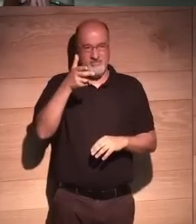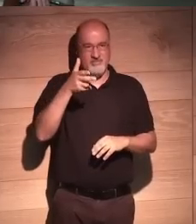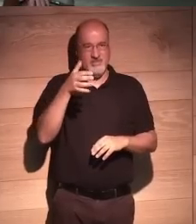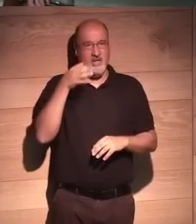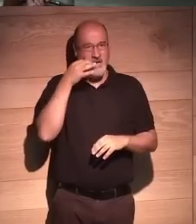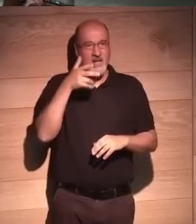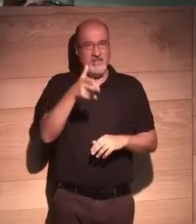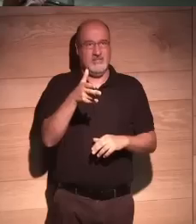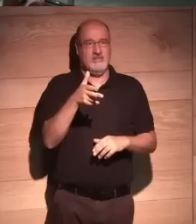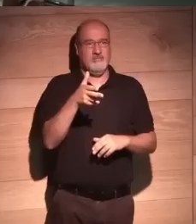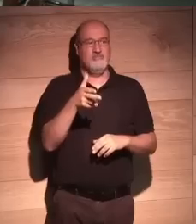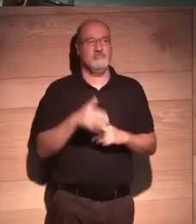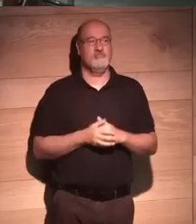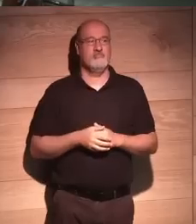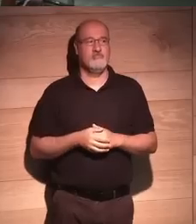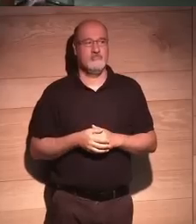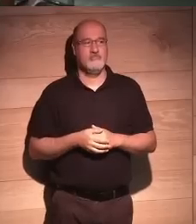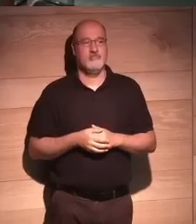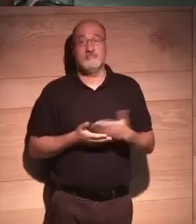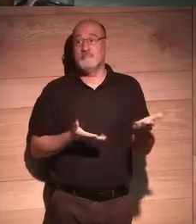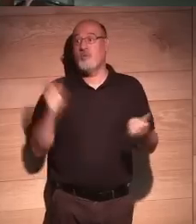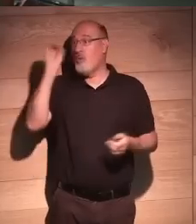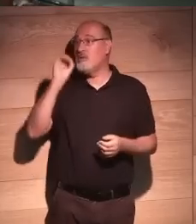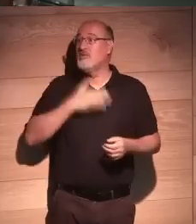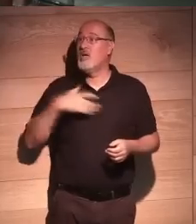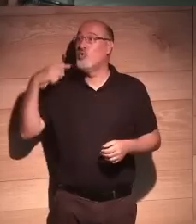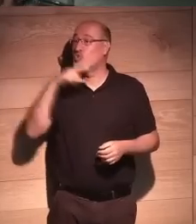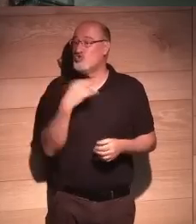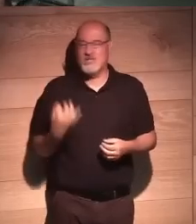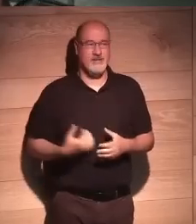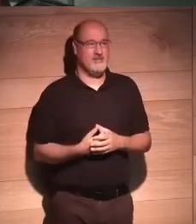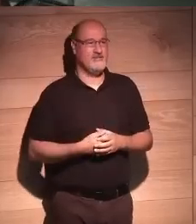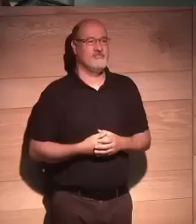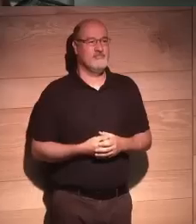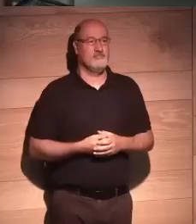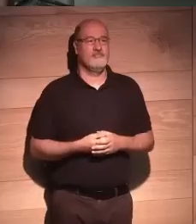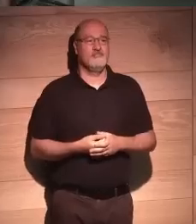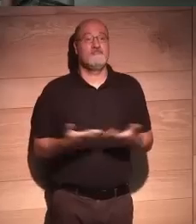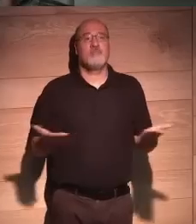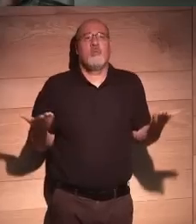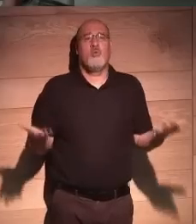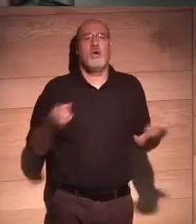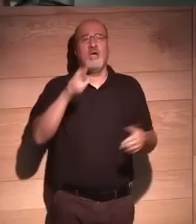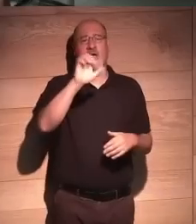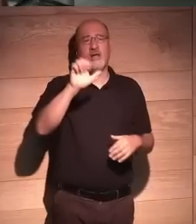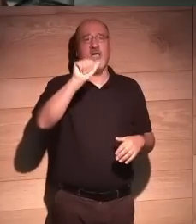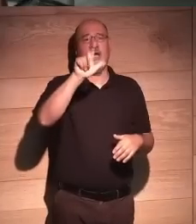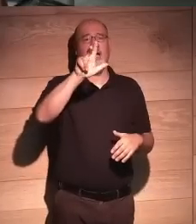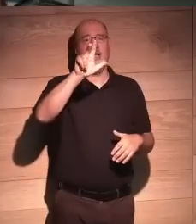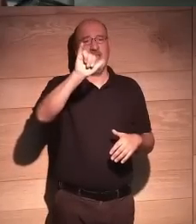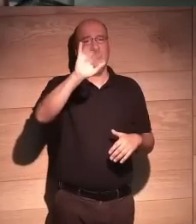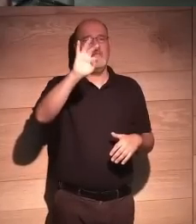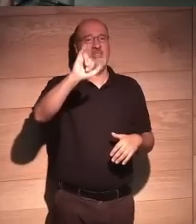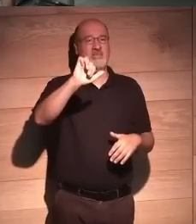Bueno, ¿Qué opinas de quiere Rusia? empezar? ¿Quién quiere empezar? a mí me gustaría primero, empezar ¿de qué realities? Venga, Pedro.